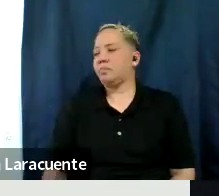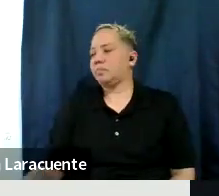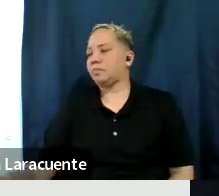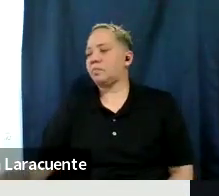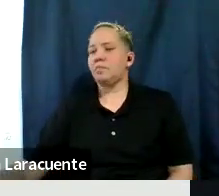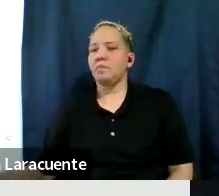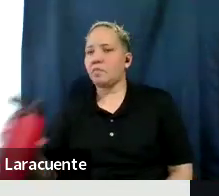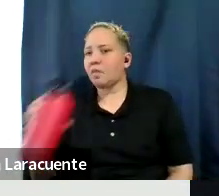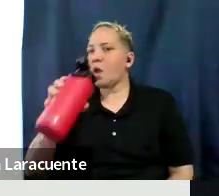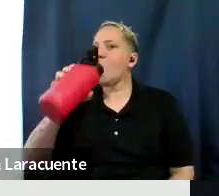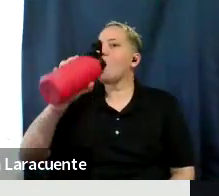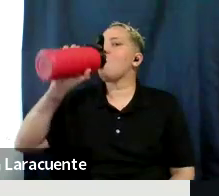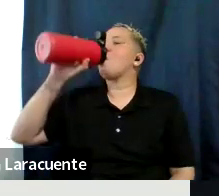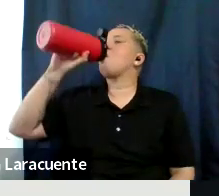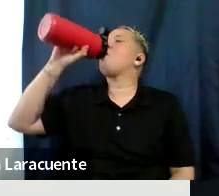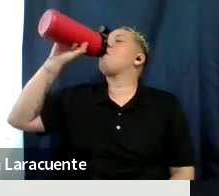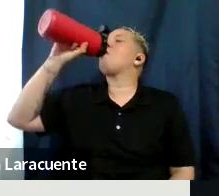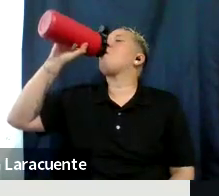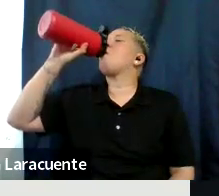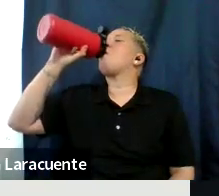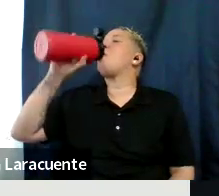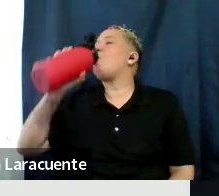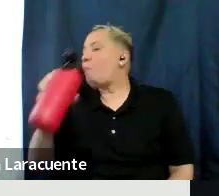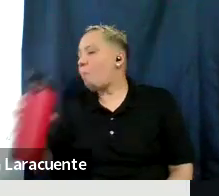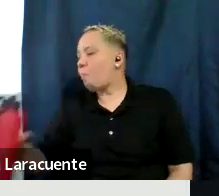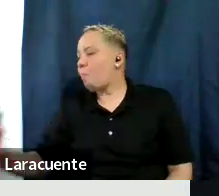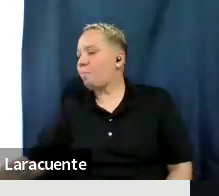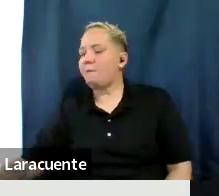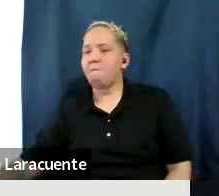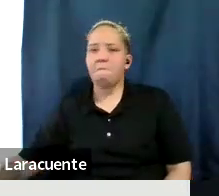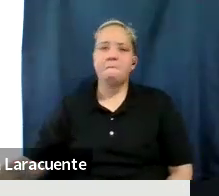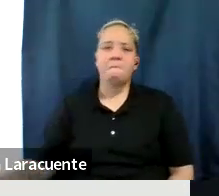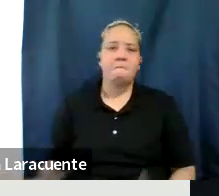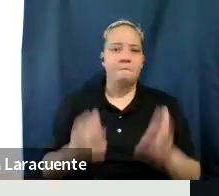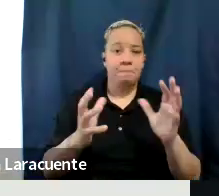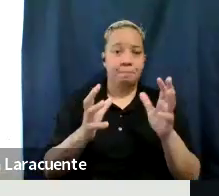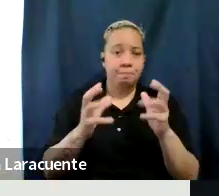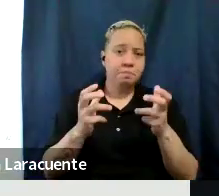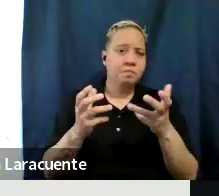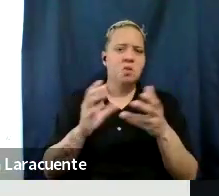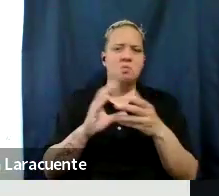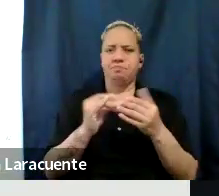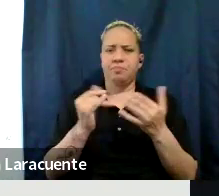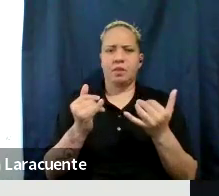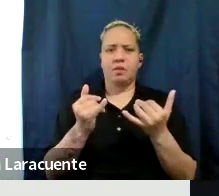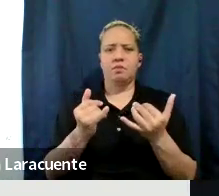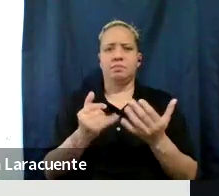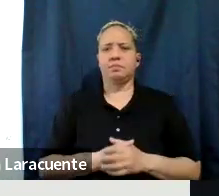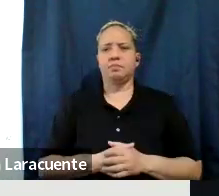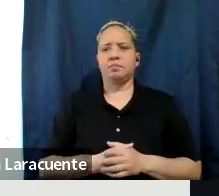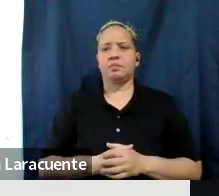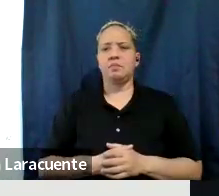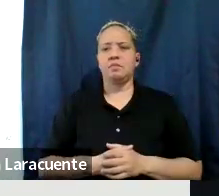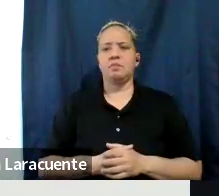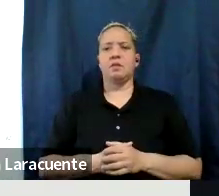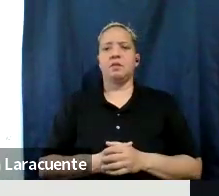Les quiero comentar ahora algunas primeras impresiones que, que tiene Juan Ramón Jiménez,